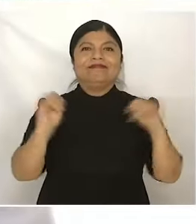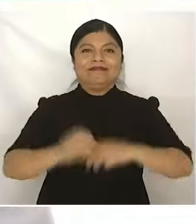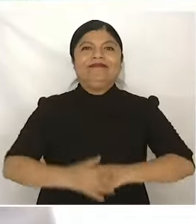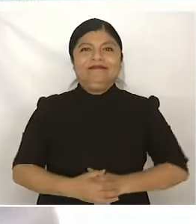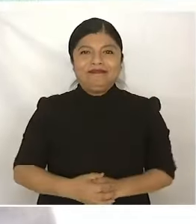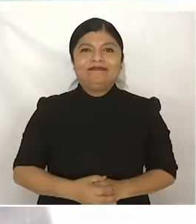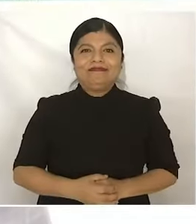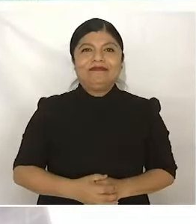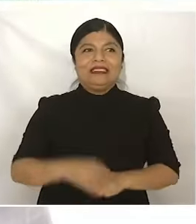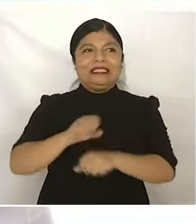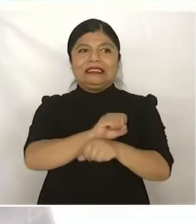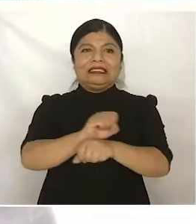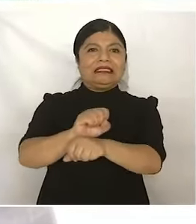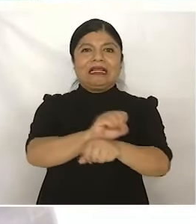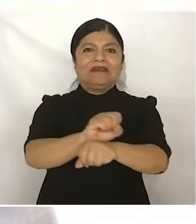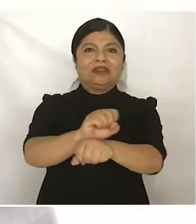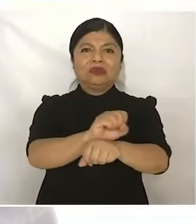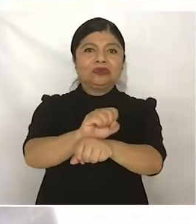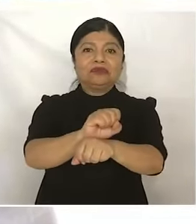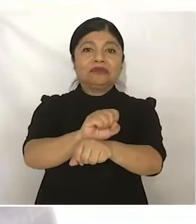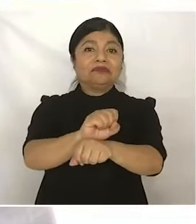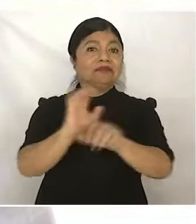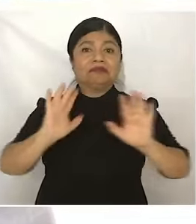la esclavitud